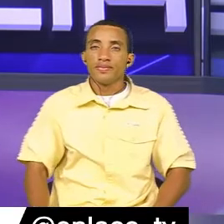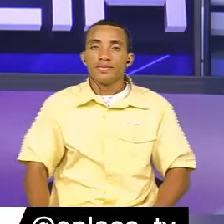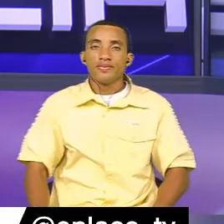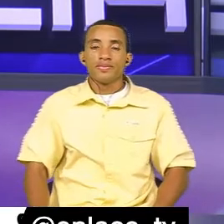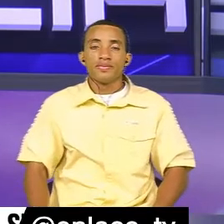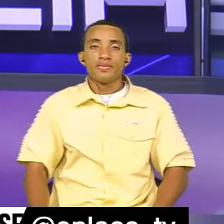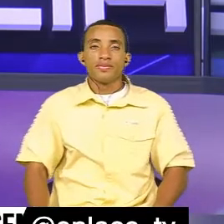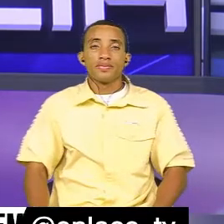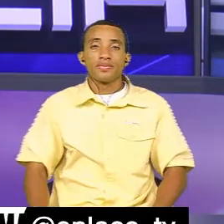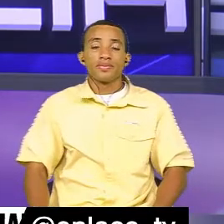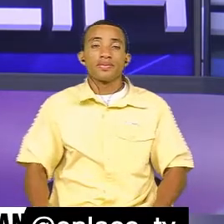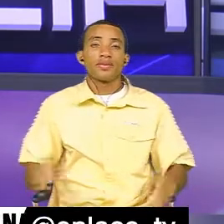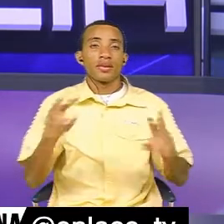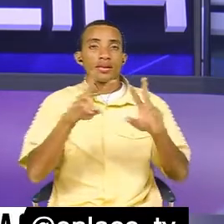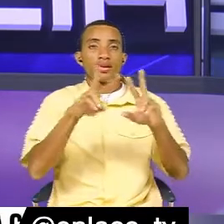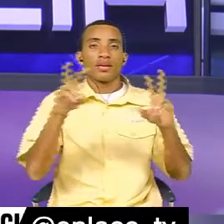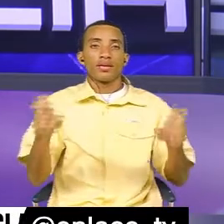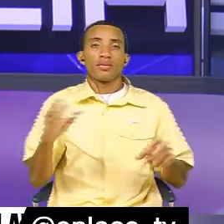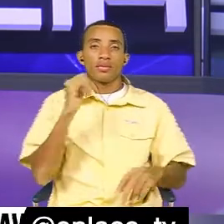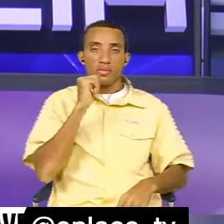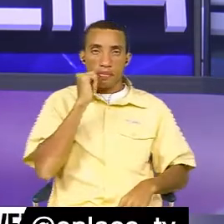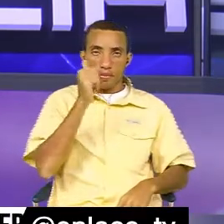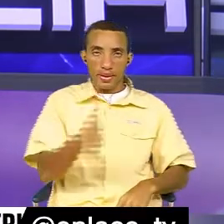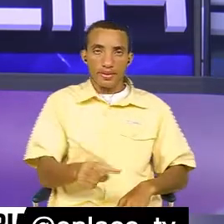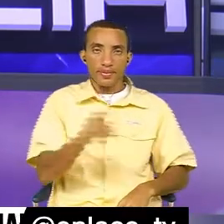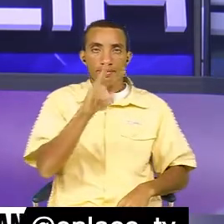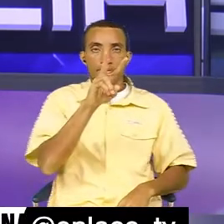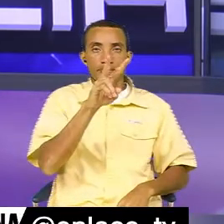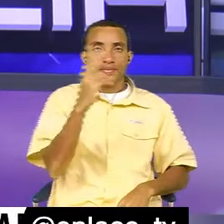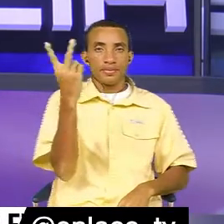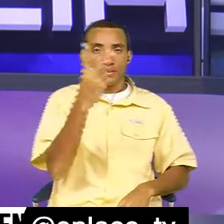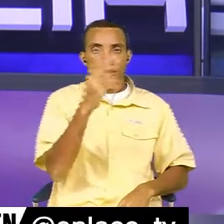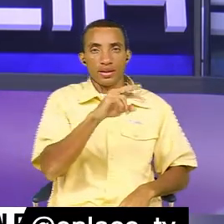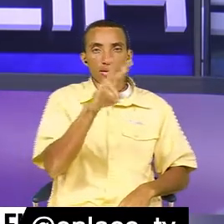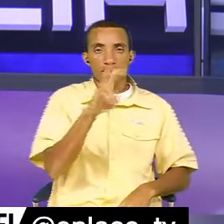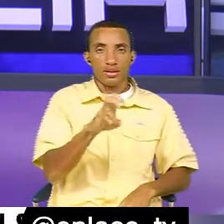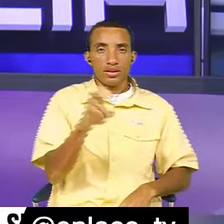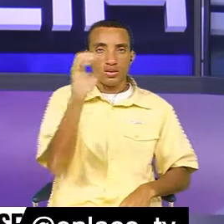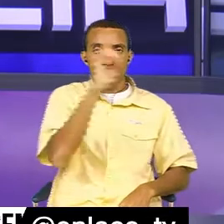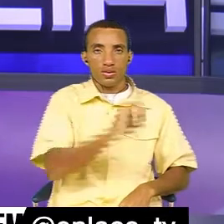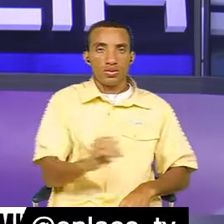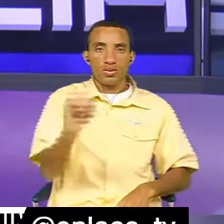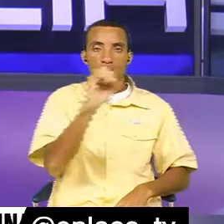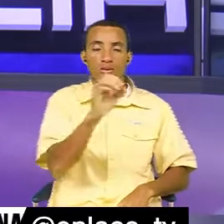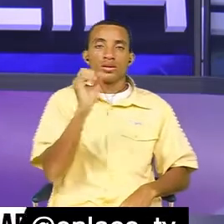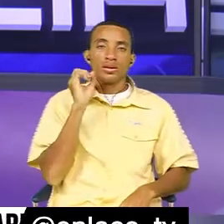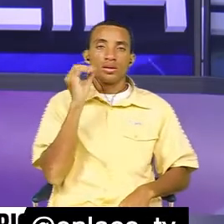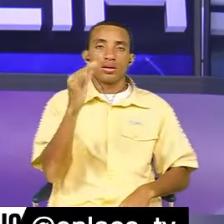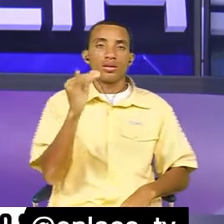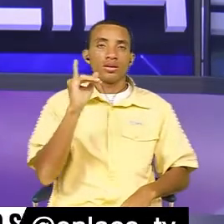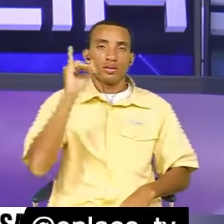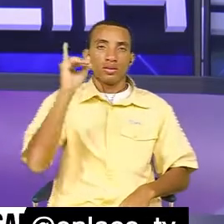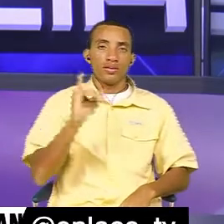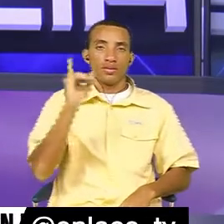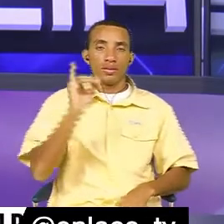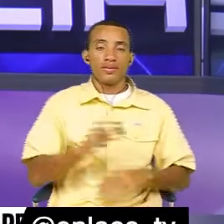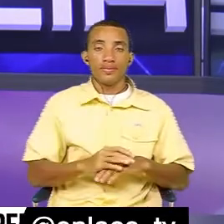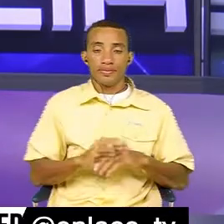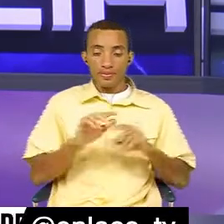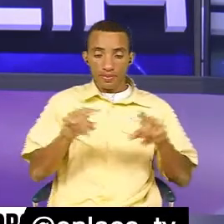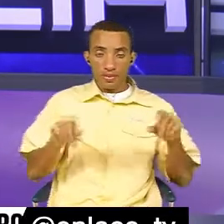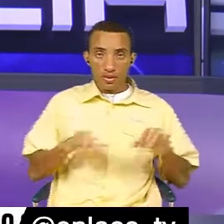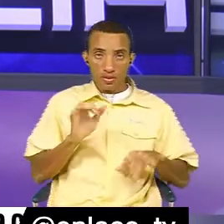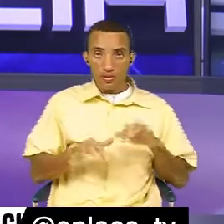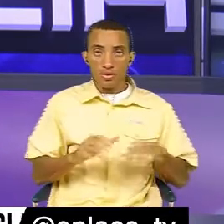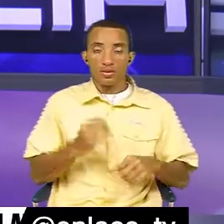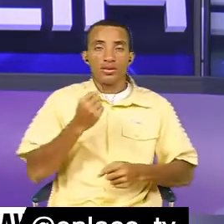Para tratar estos temas, precisamente mañana viernes 7 de octubre a las 9 de la mañana en el Club Infantas, la Oficina de Trabajo en Barranca Bermeja realizará